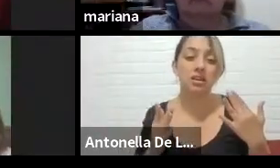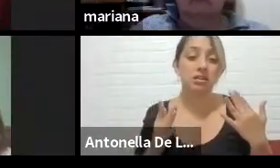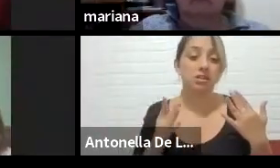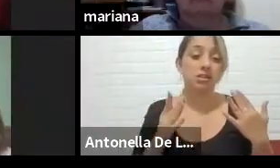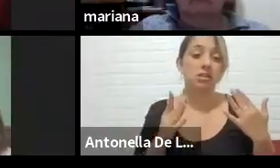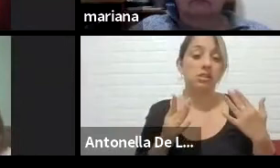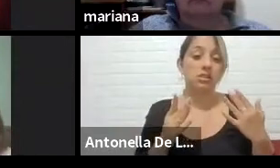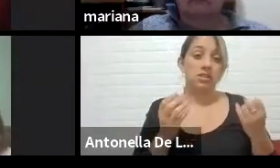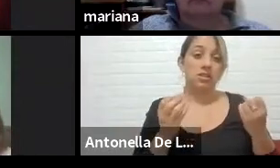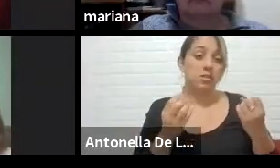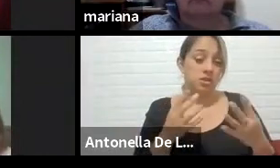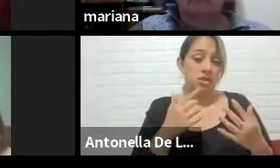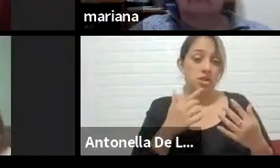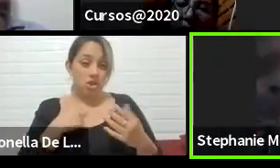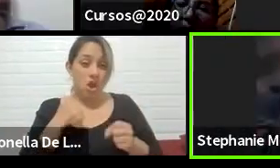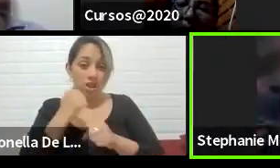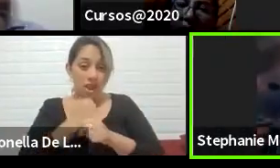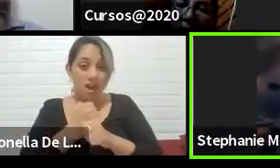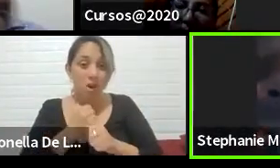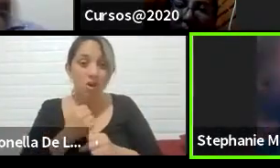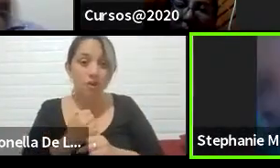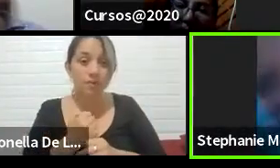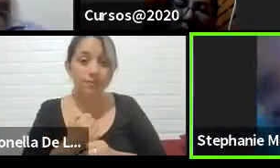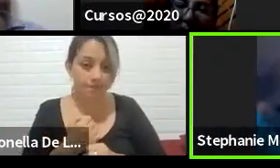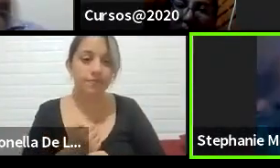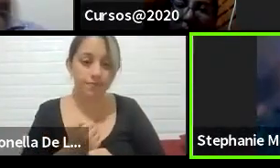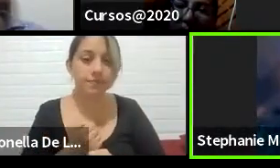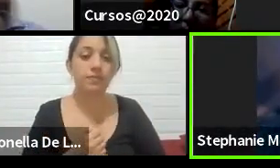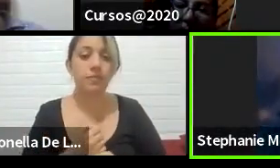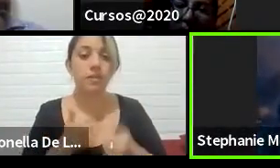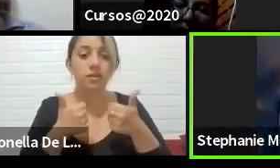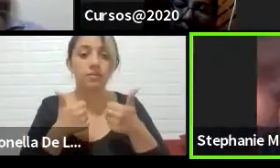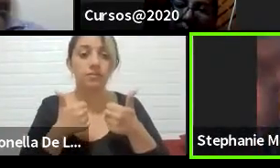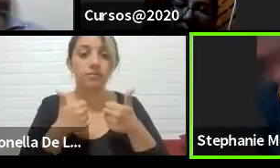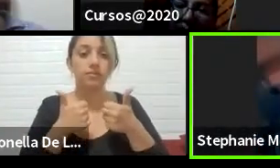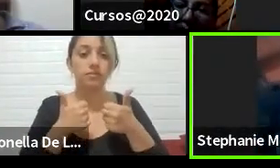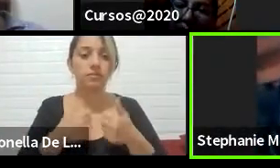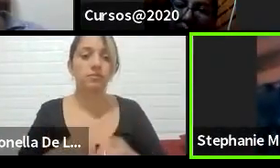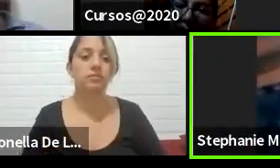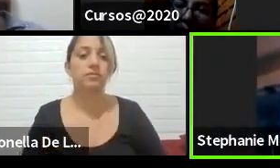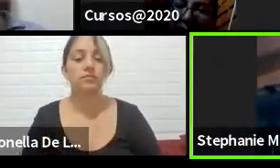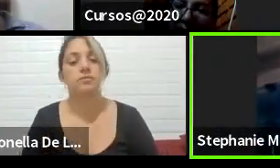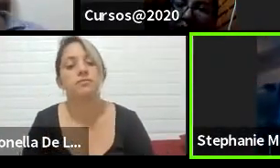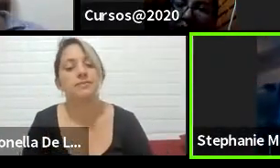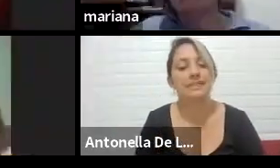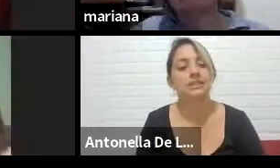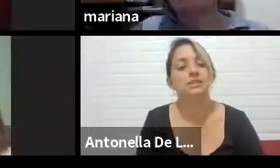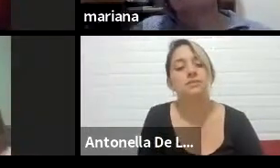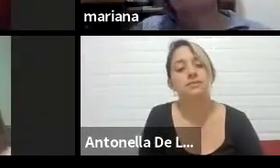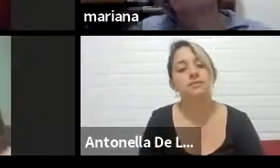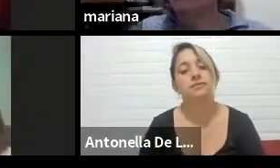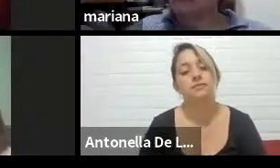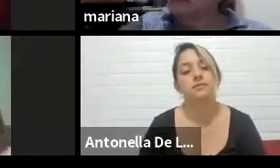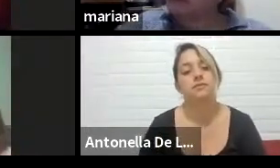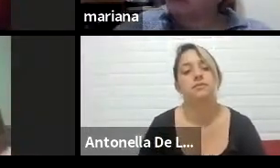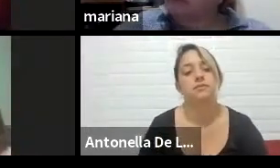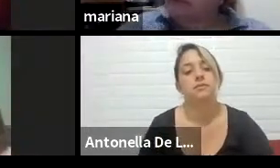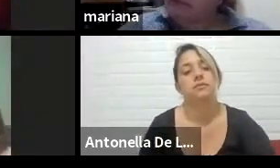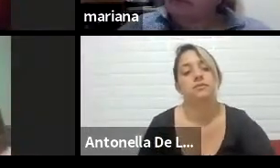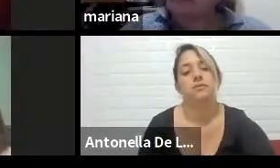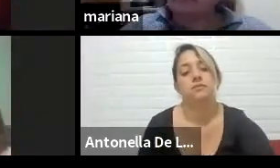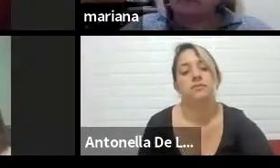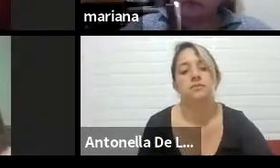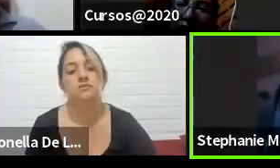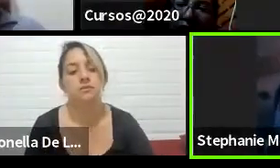para las que trabajamos con niños, en realidad, o sea, sí aporta, por supuesto que aporta muchas cosas, el curso aporta muchísimo, pero para